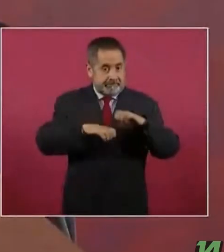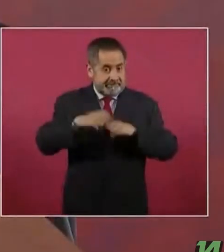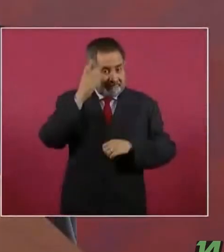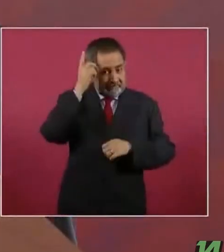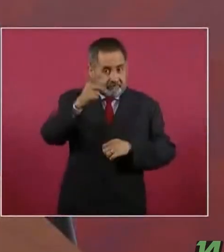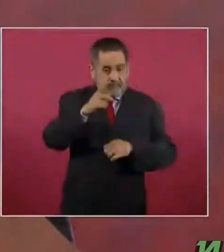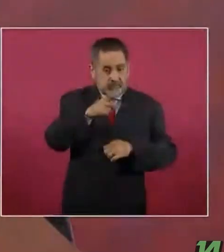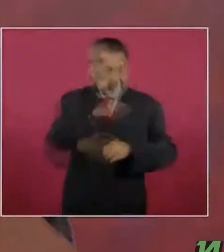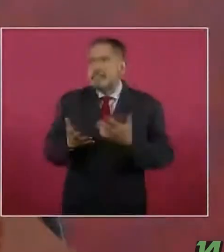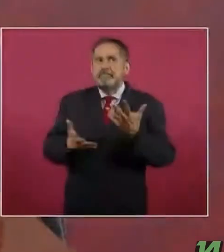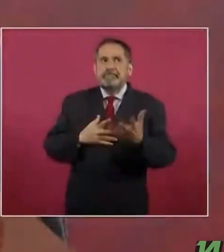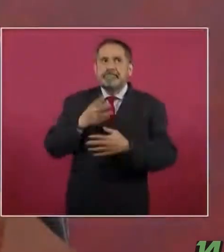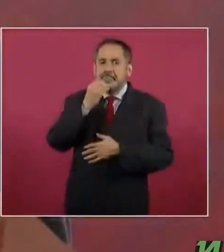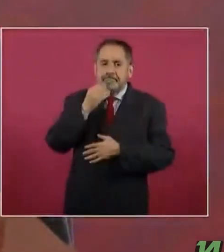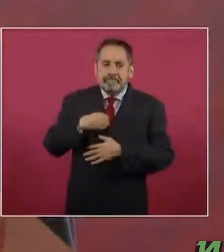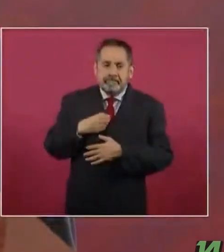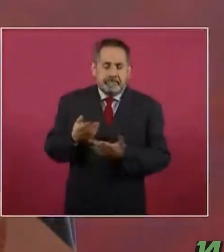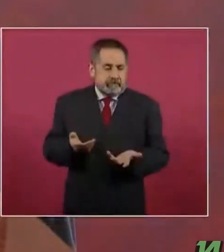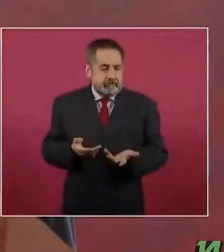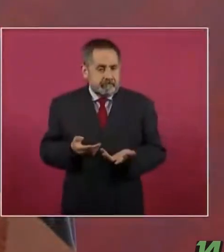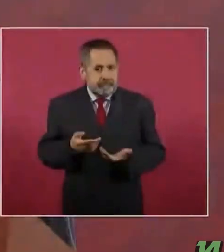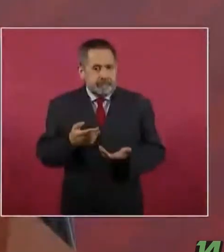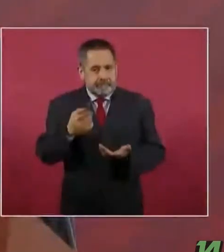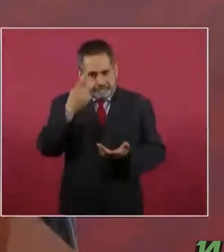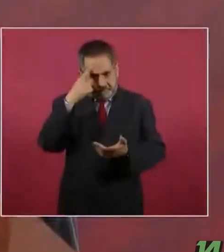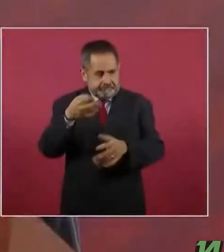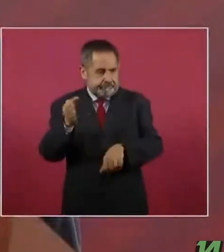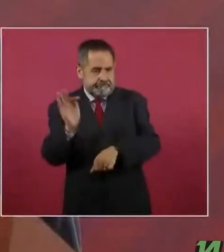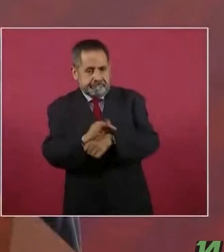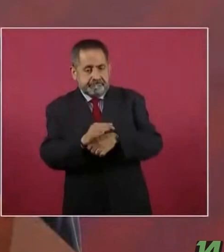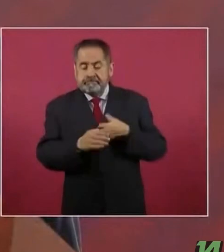trabajador se proteja con un sindicato.